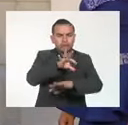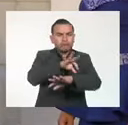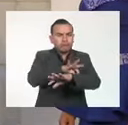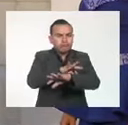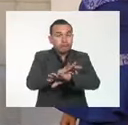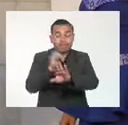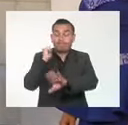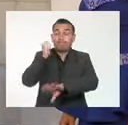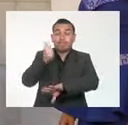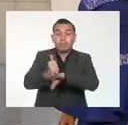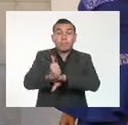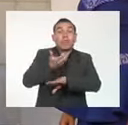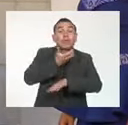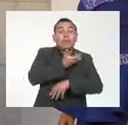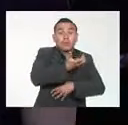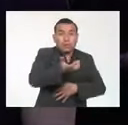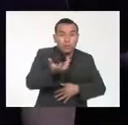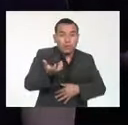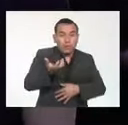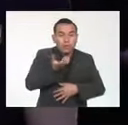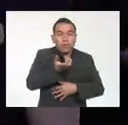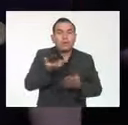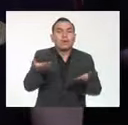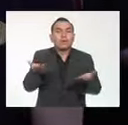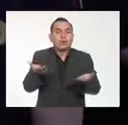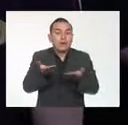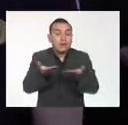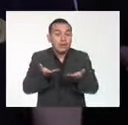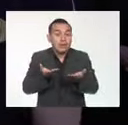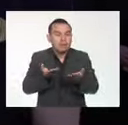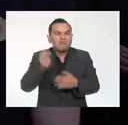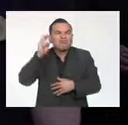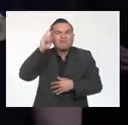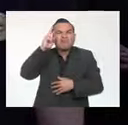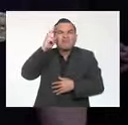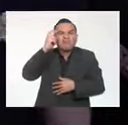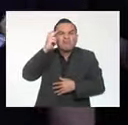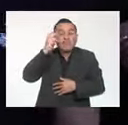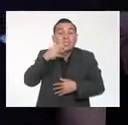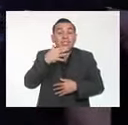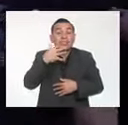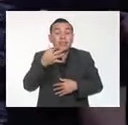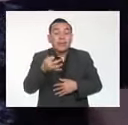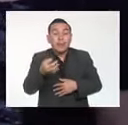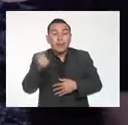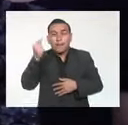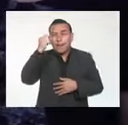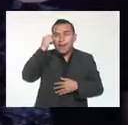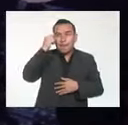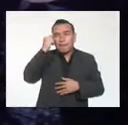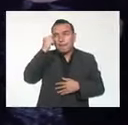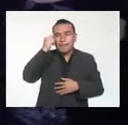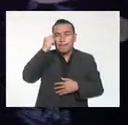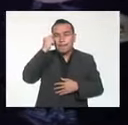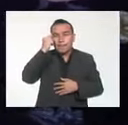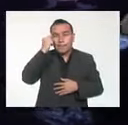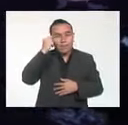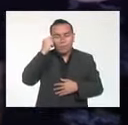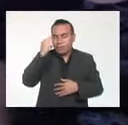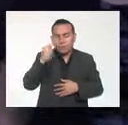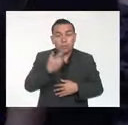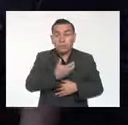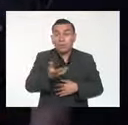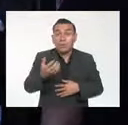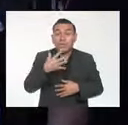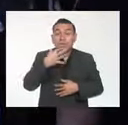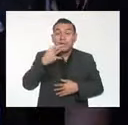pueblo salvadoreño. Todo lo que hagamos o no, que pensé, por más pequeño que pensemos que sea, definirá